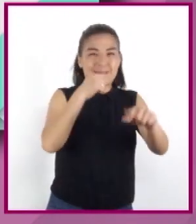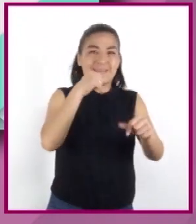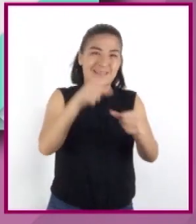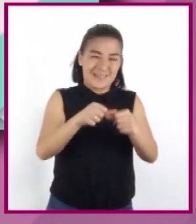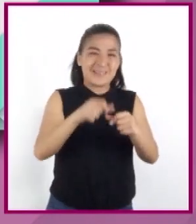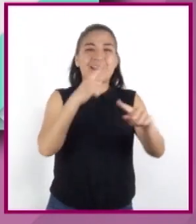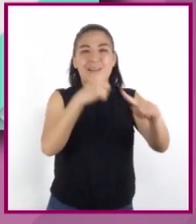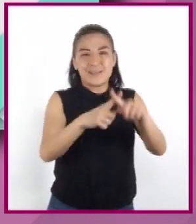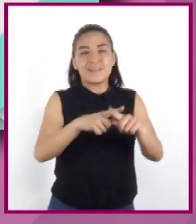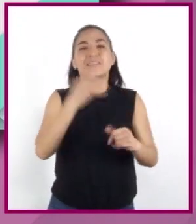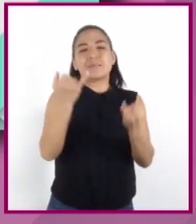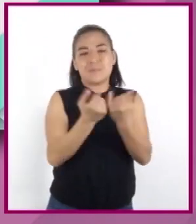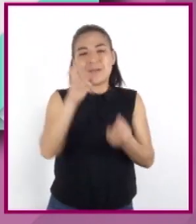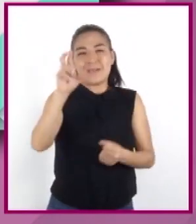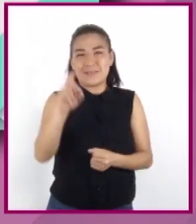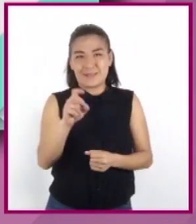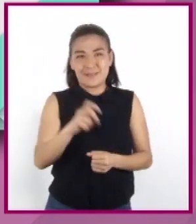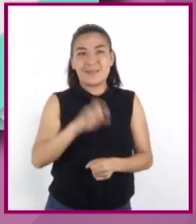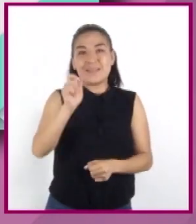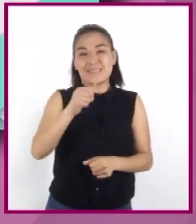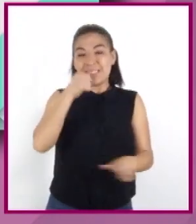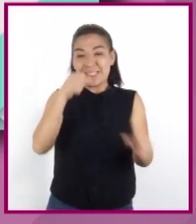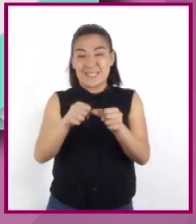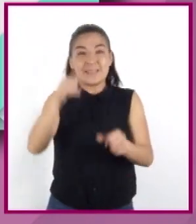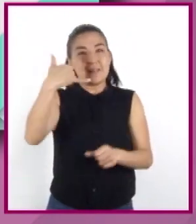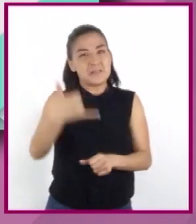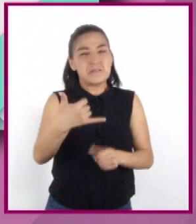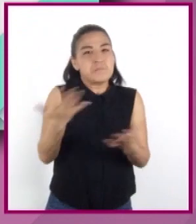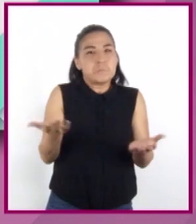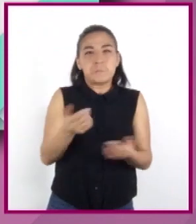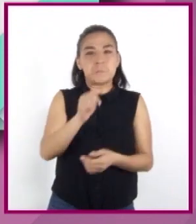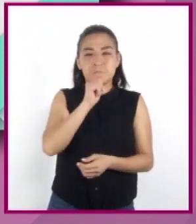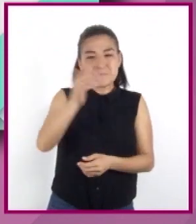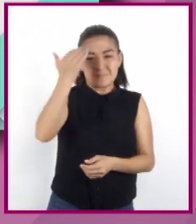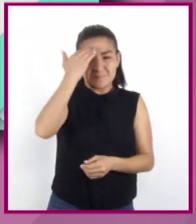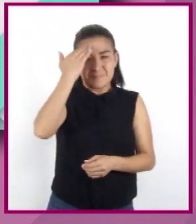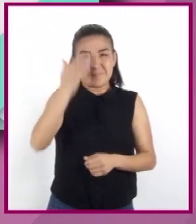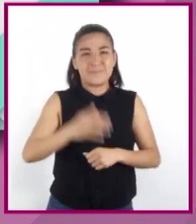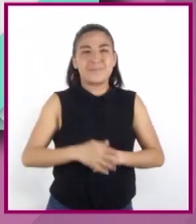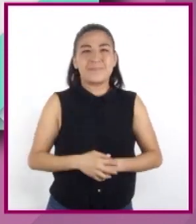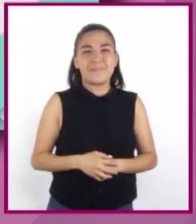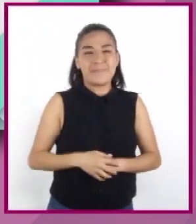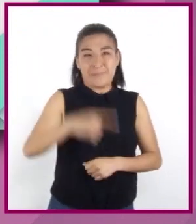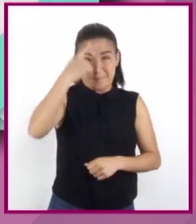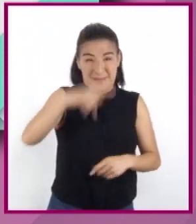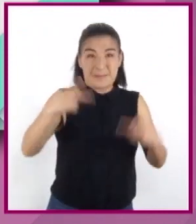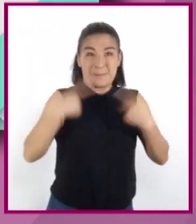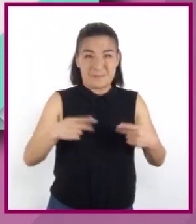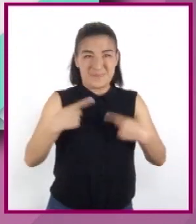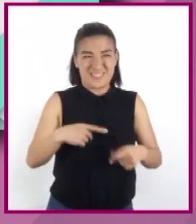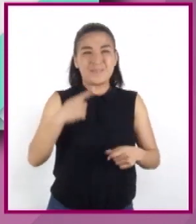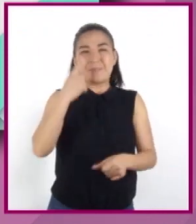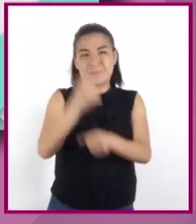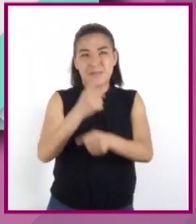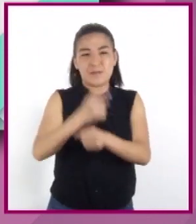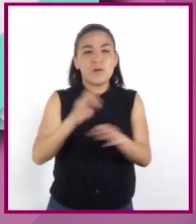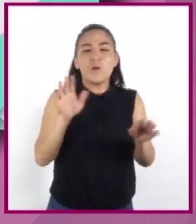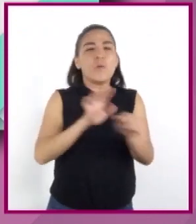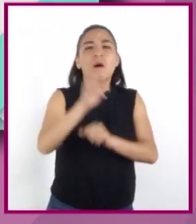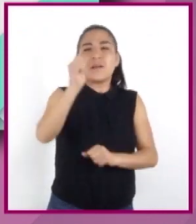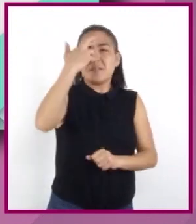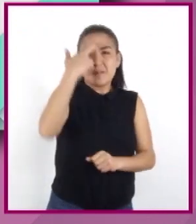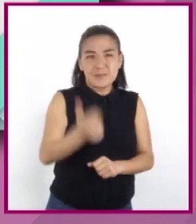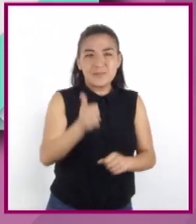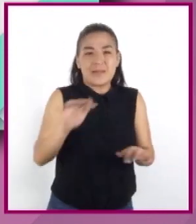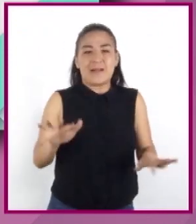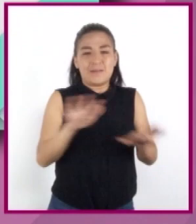nuestra variable dependiente, y, es desconocida en este momento. Para la persona 1, su razón de cambio es